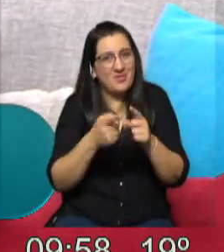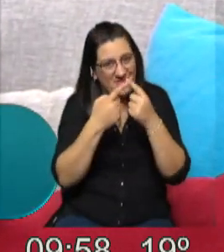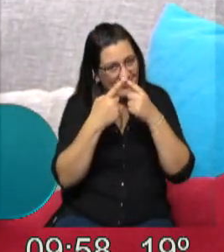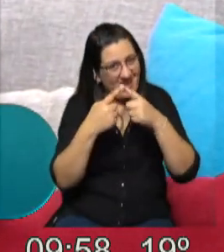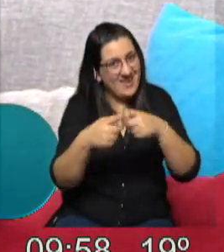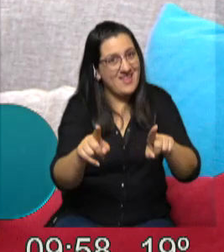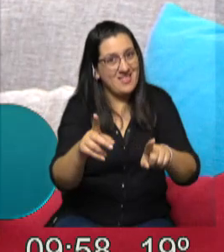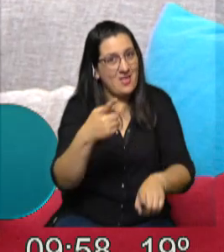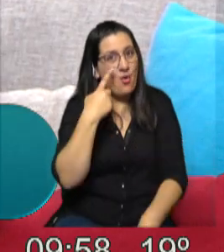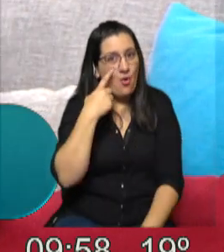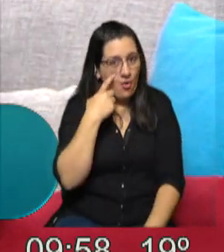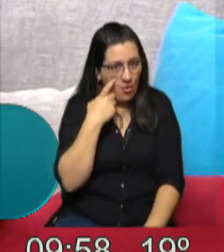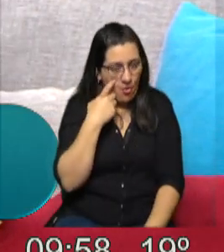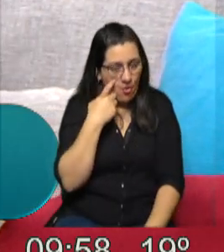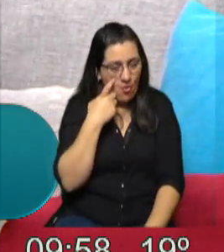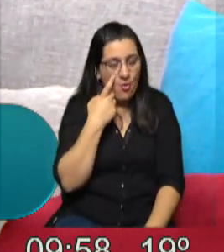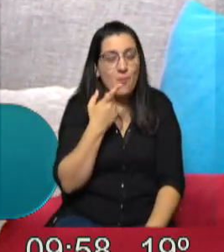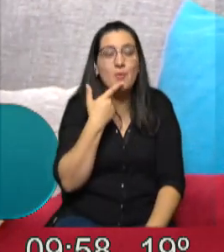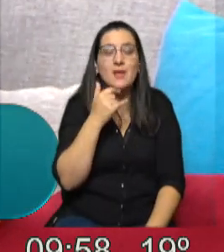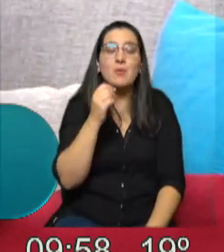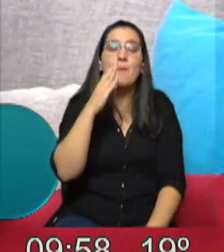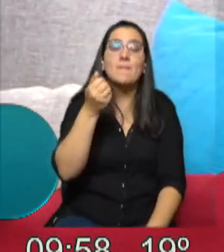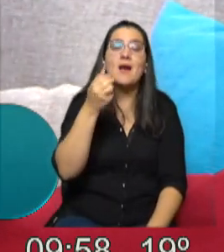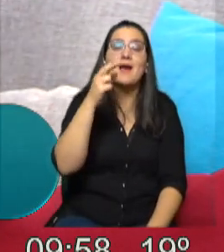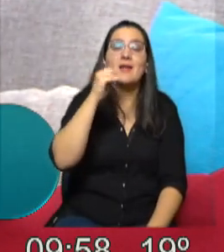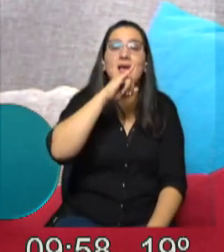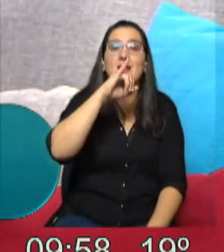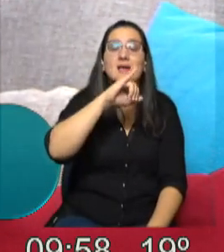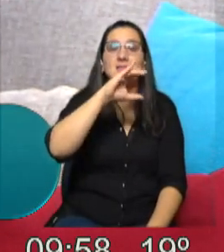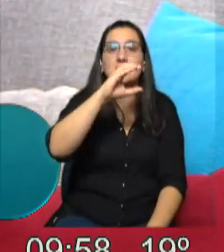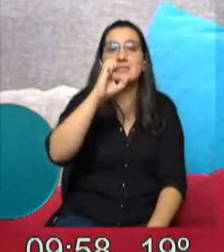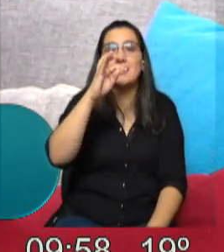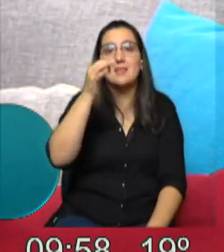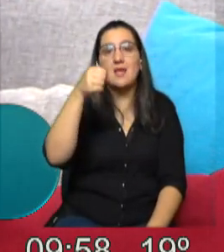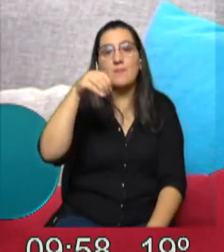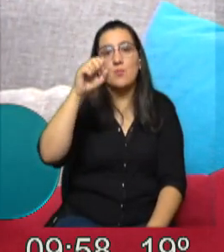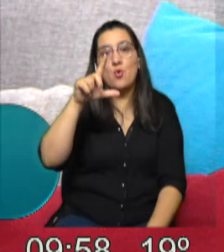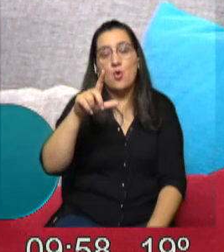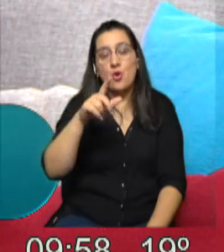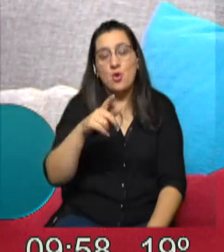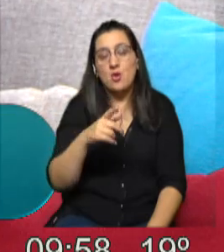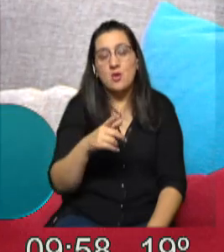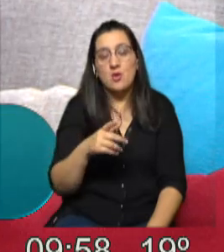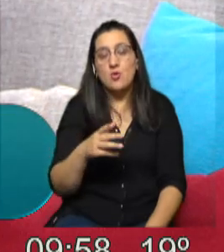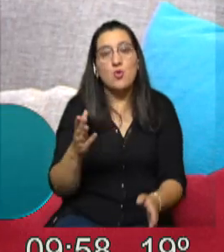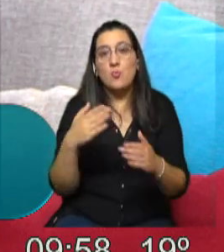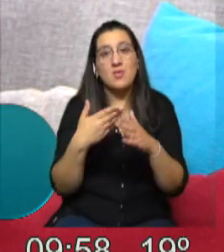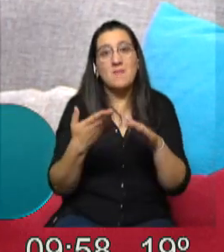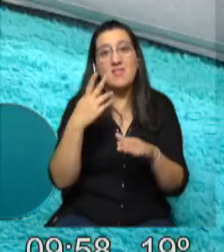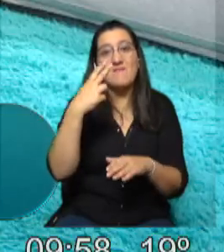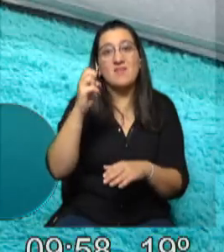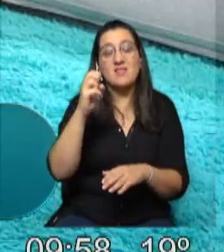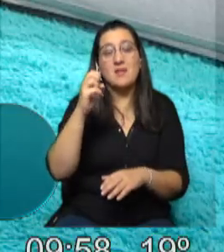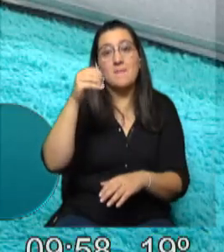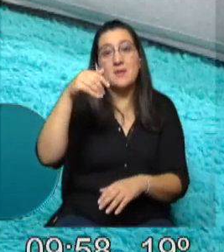varía, en más o menos unos 1000 miligramos por persona puede comer. Un perro, si come más de 20 miligramos, muere